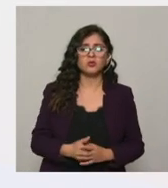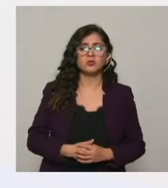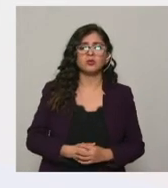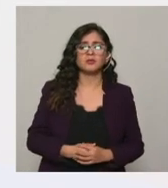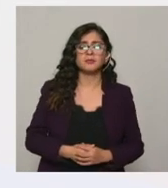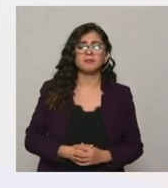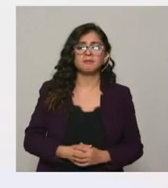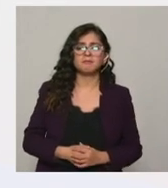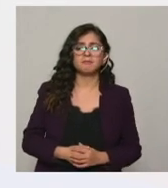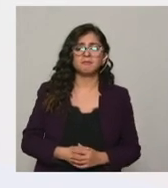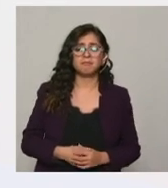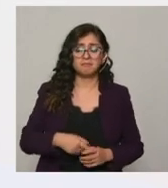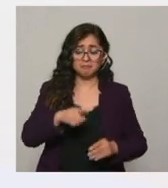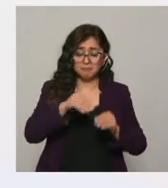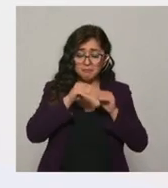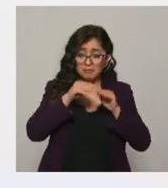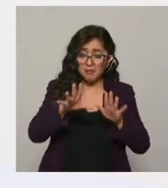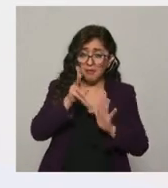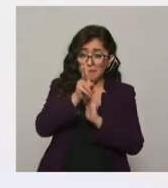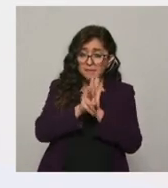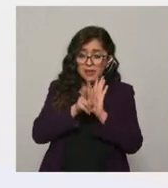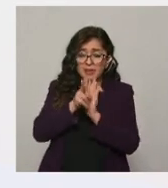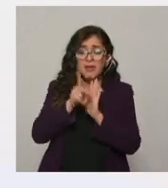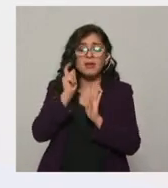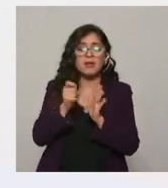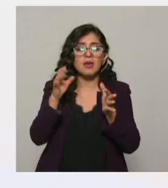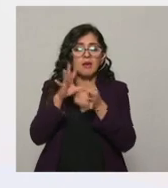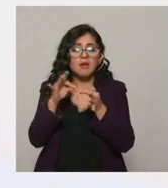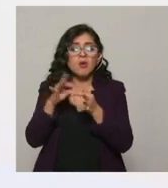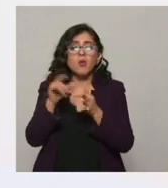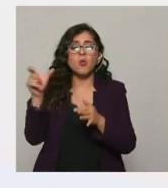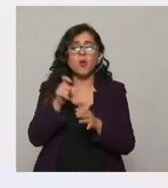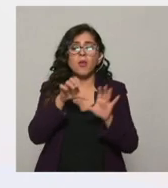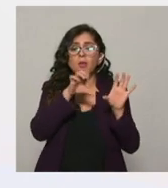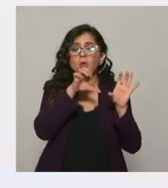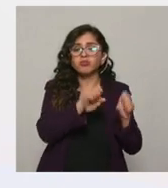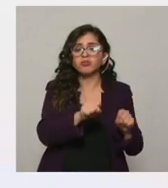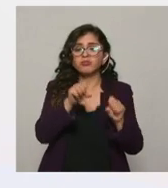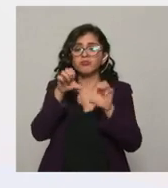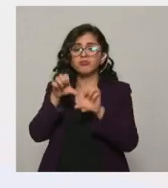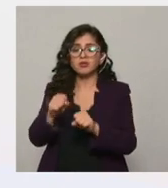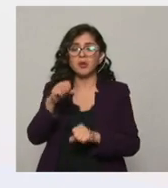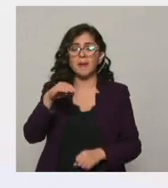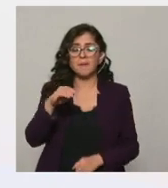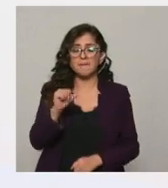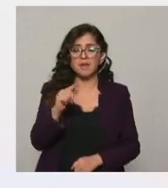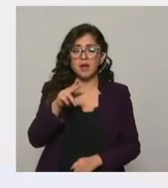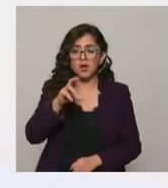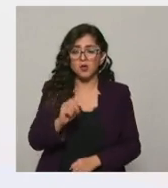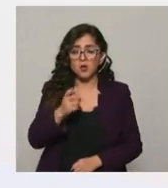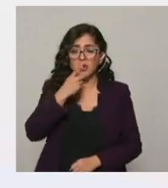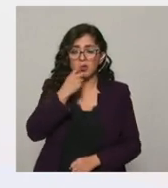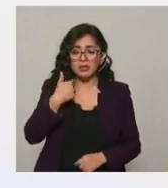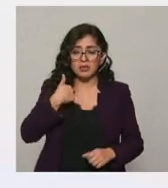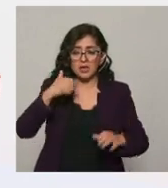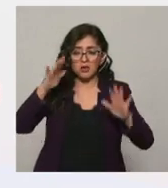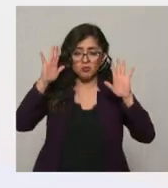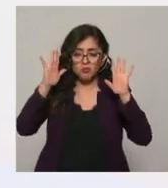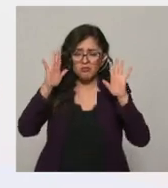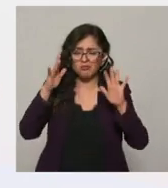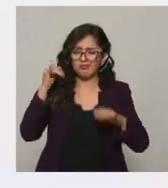Y hace un video donde habla justamente de la detención de Mario, que se entregó, que no fue